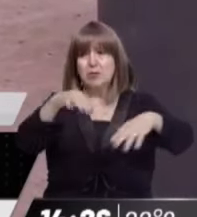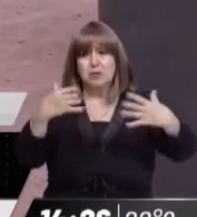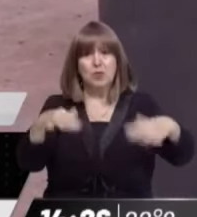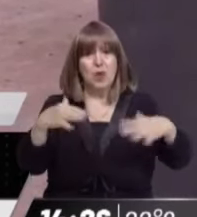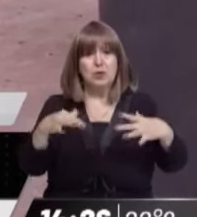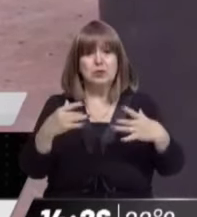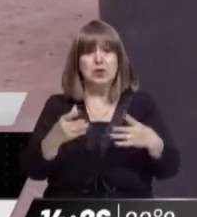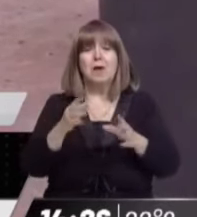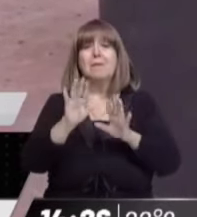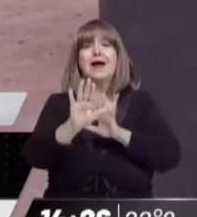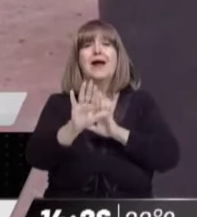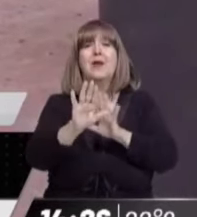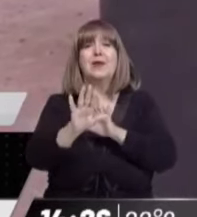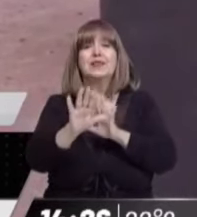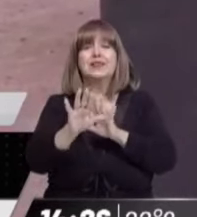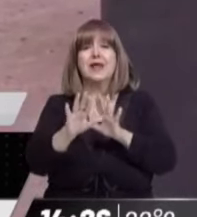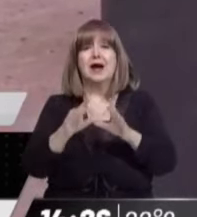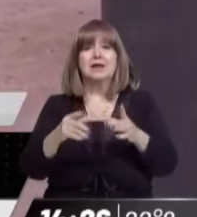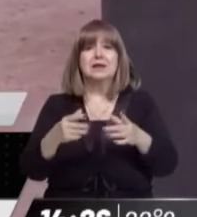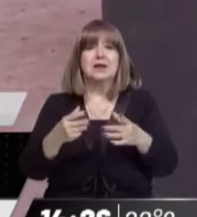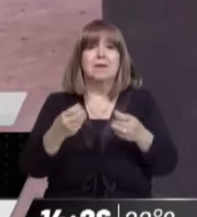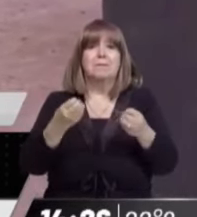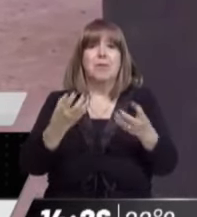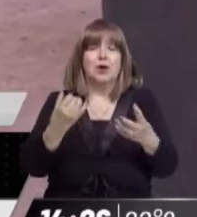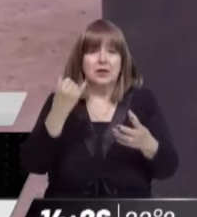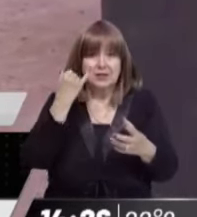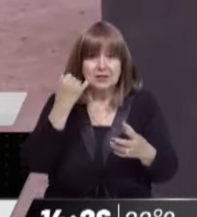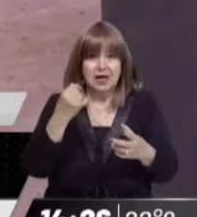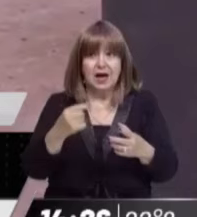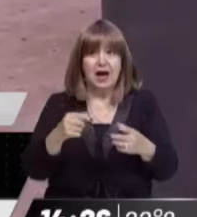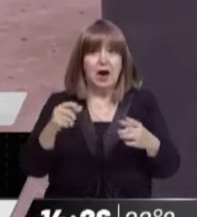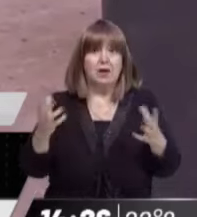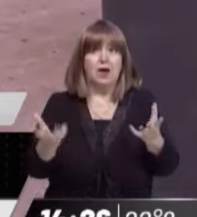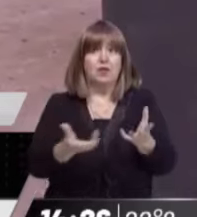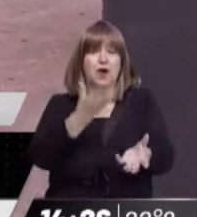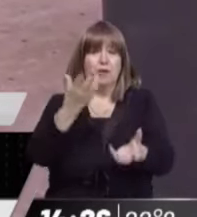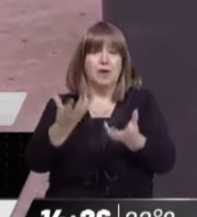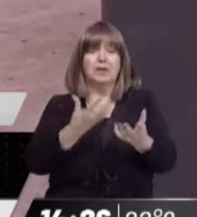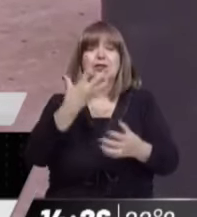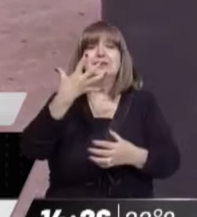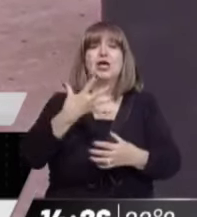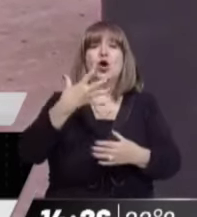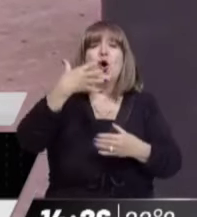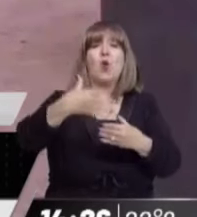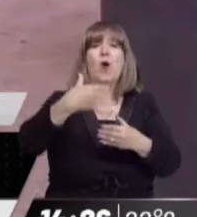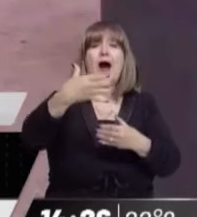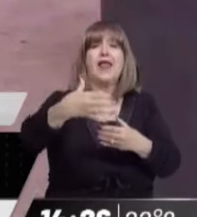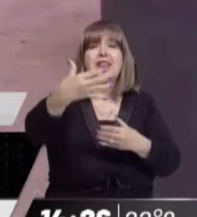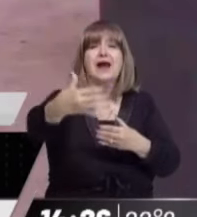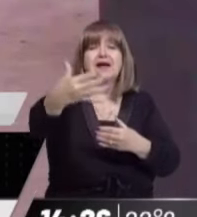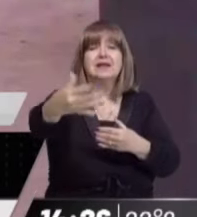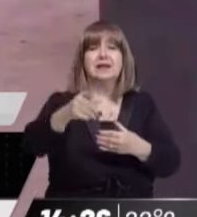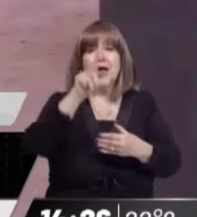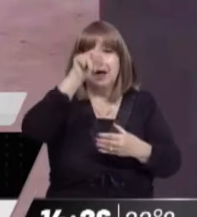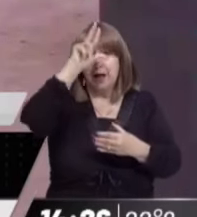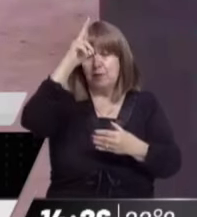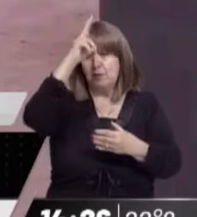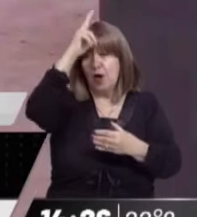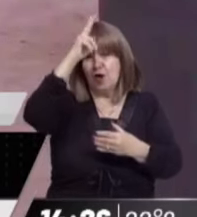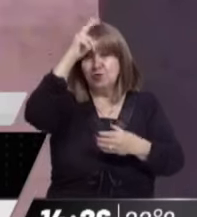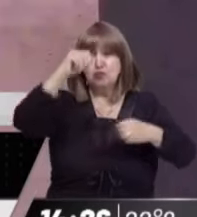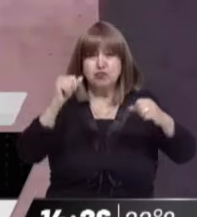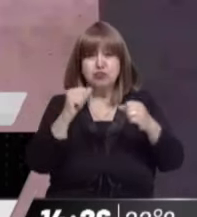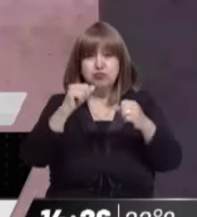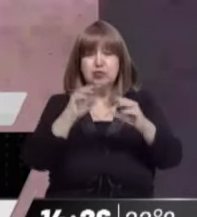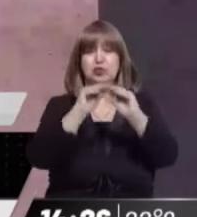para evitar complicaciones mayores, porque ya lo que está sucediendo de verdad implica una seriedad